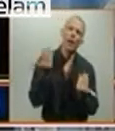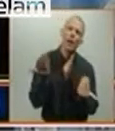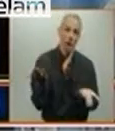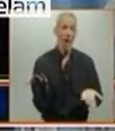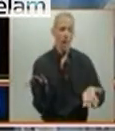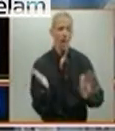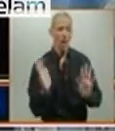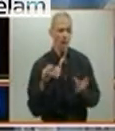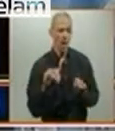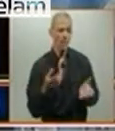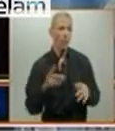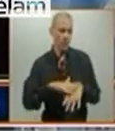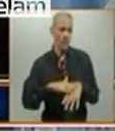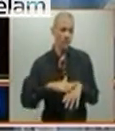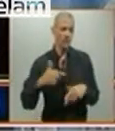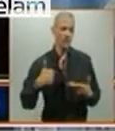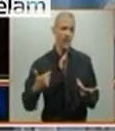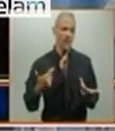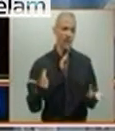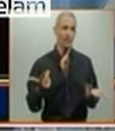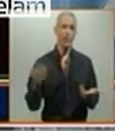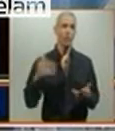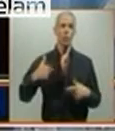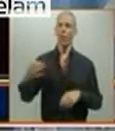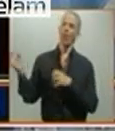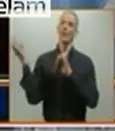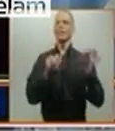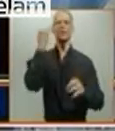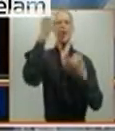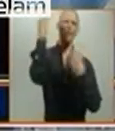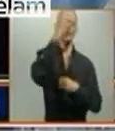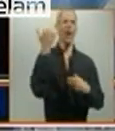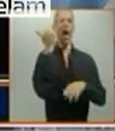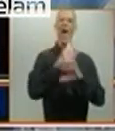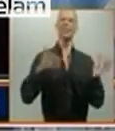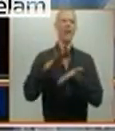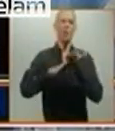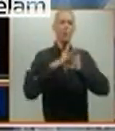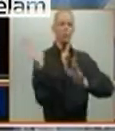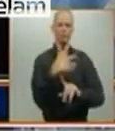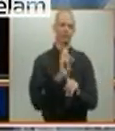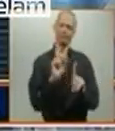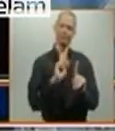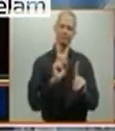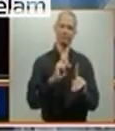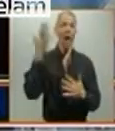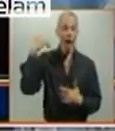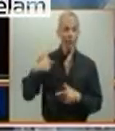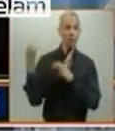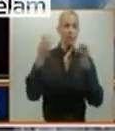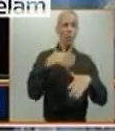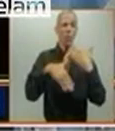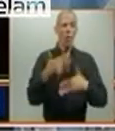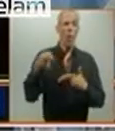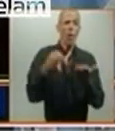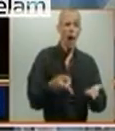digo siempre, no van a pasar porque llegué yo solo al club, como no pasaron cuando yo llegué como jugador. Yo llegué como jugador